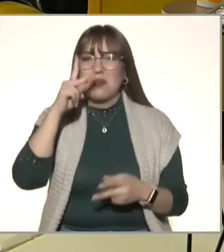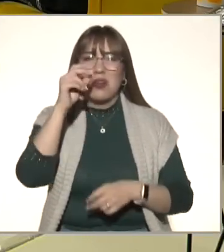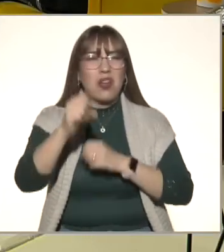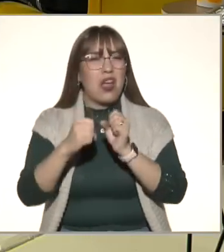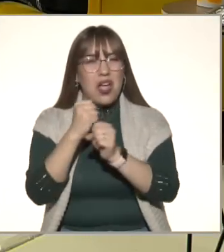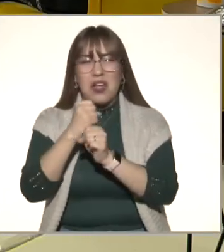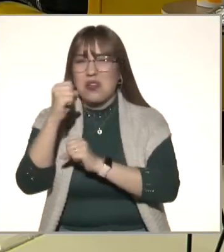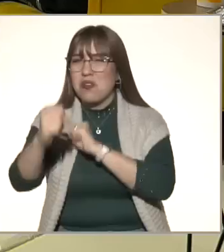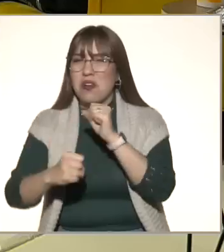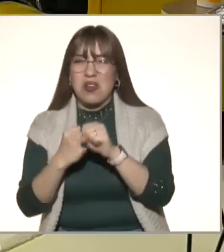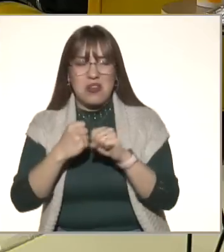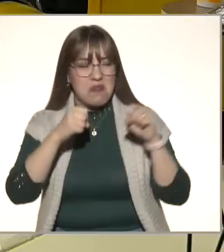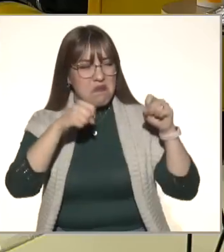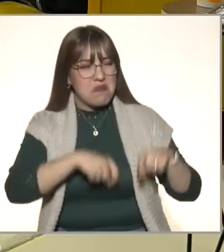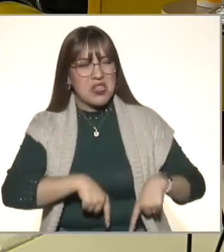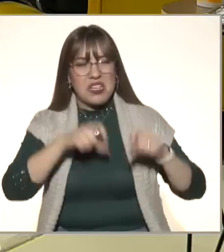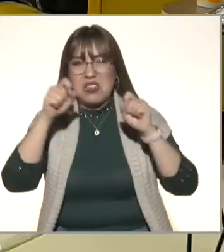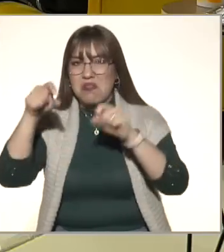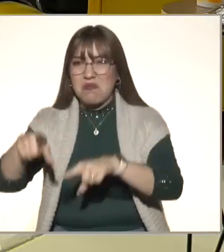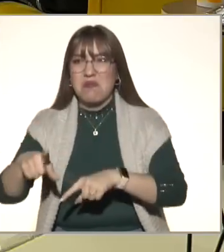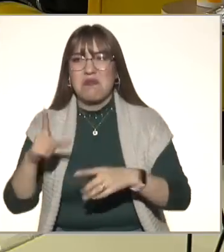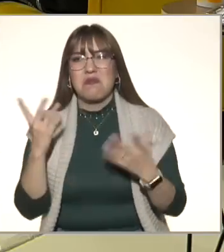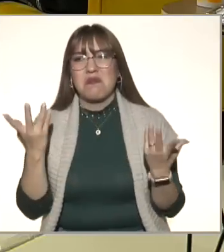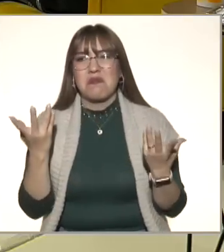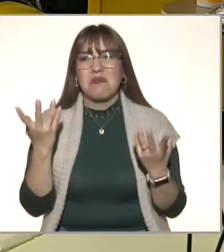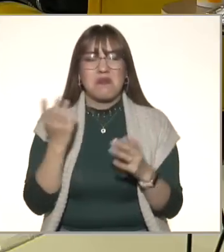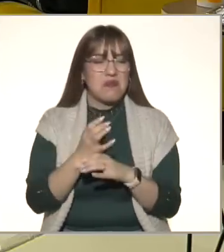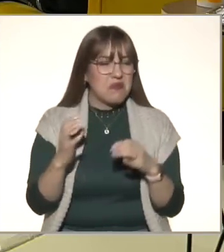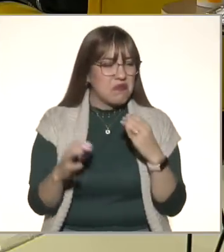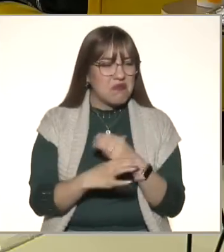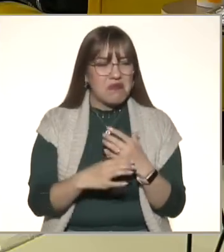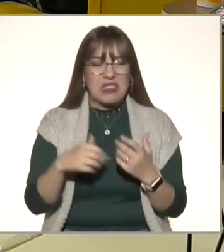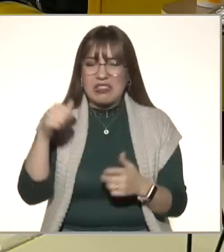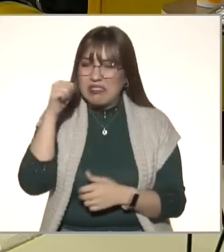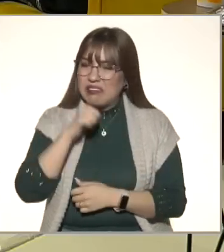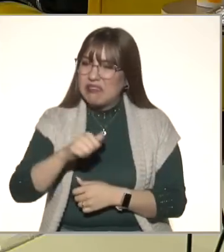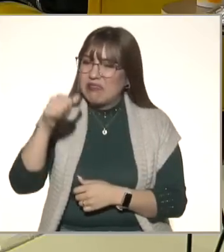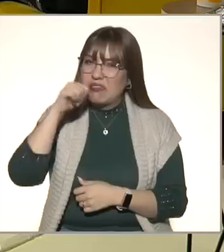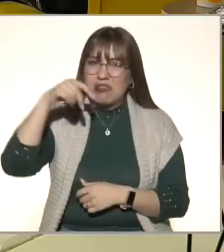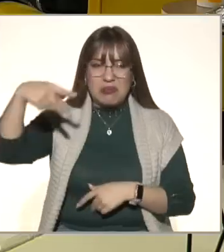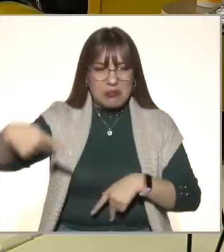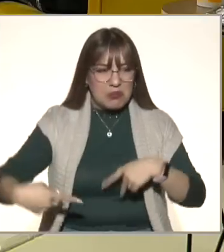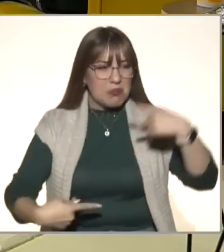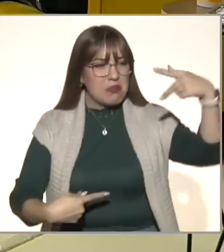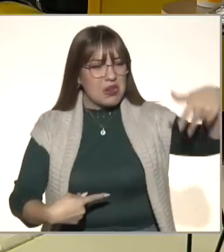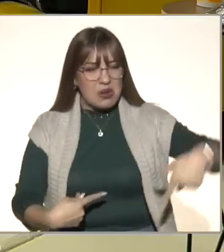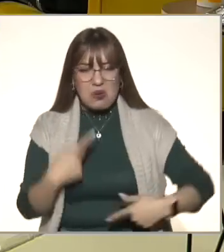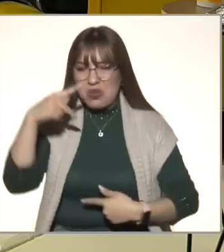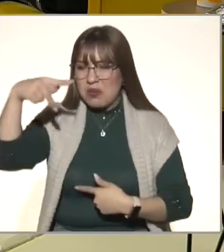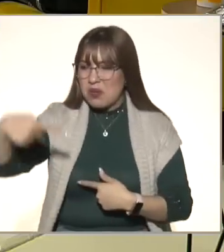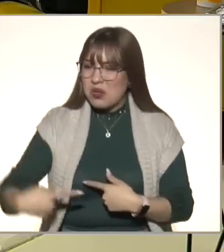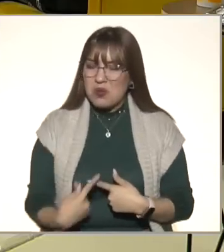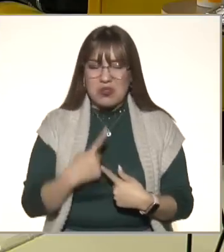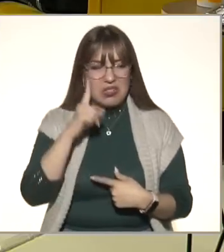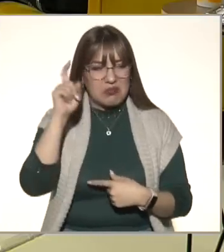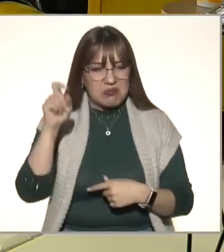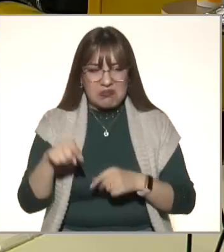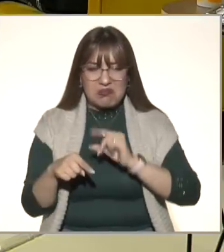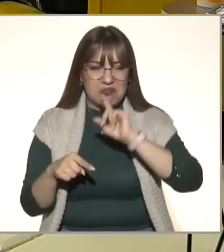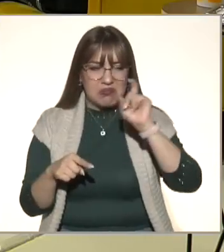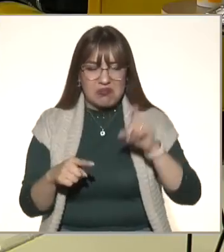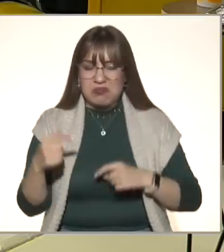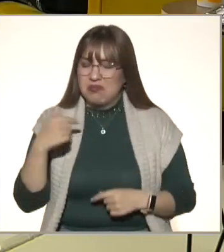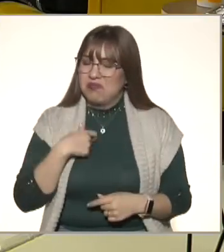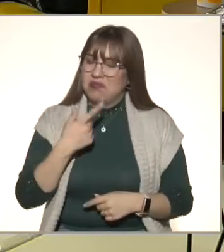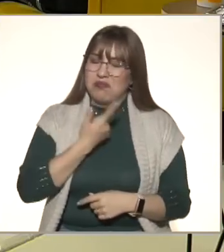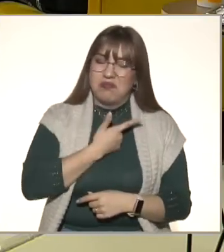preguntando cosas que yo ya he dicho que me hacen sentir incómoda o incómodo, ya no aguanto, ¿no? O sea, llegan situaciones en que las personas se pueden sentir